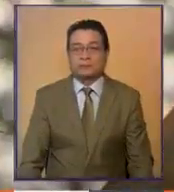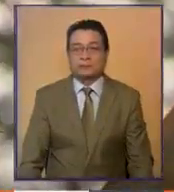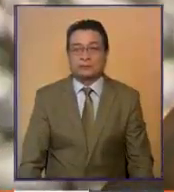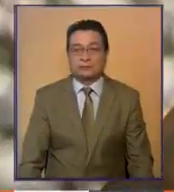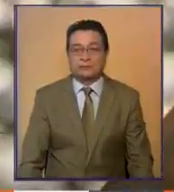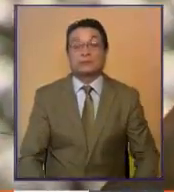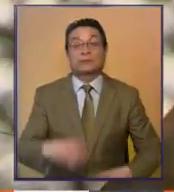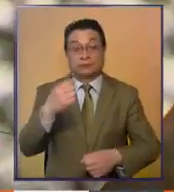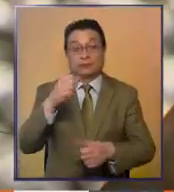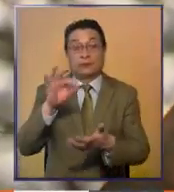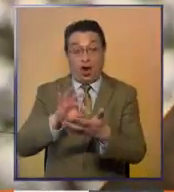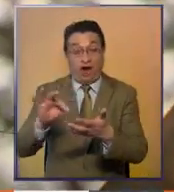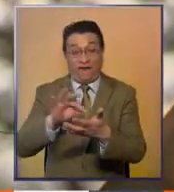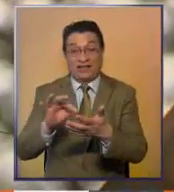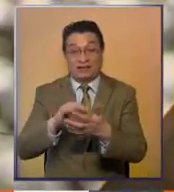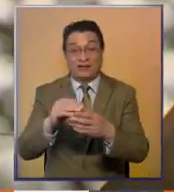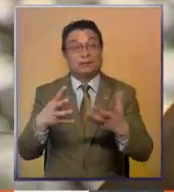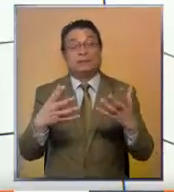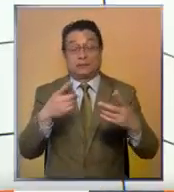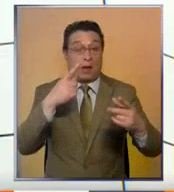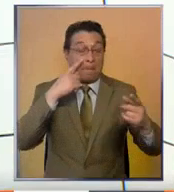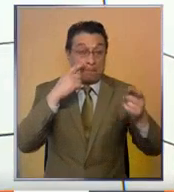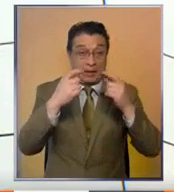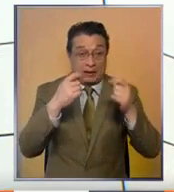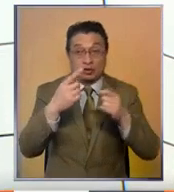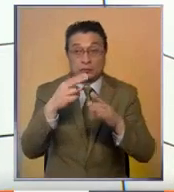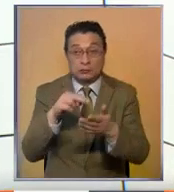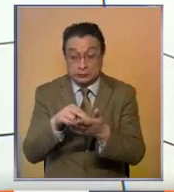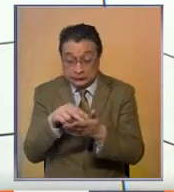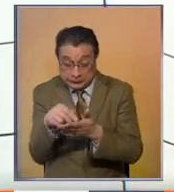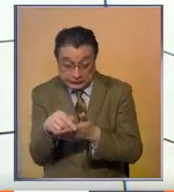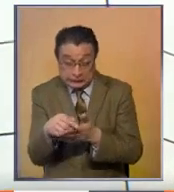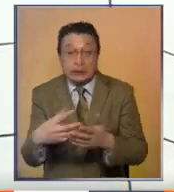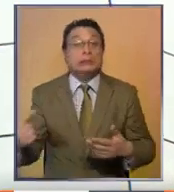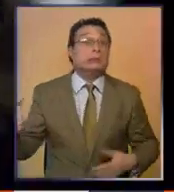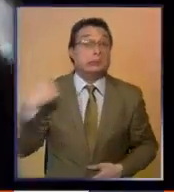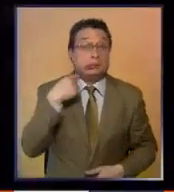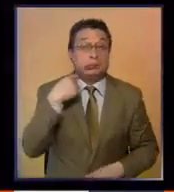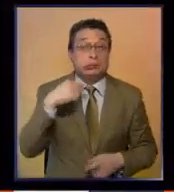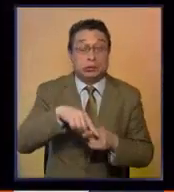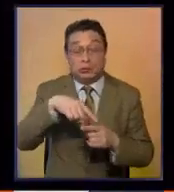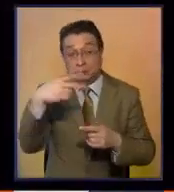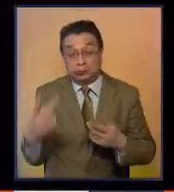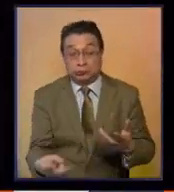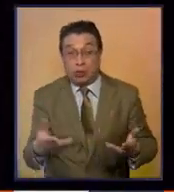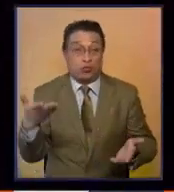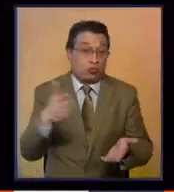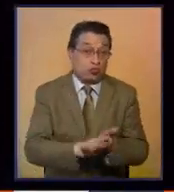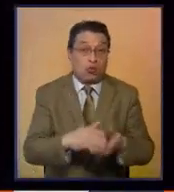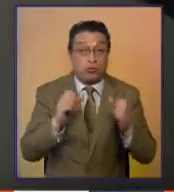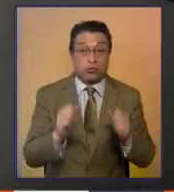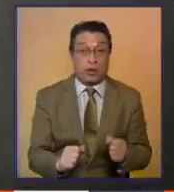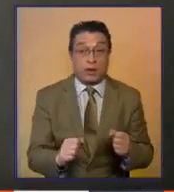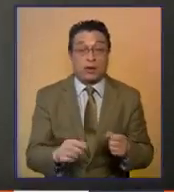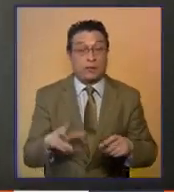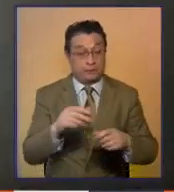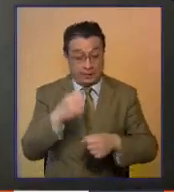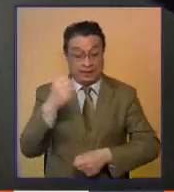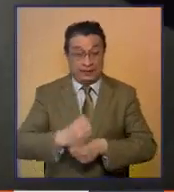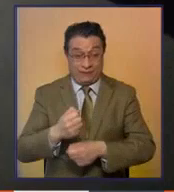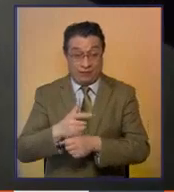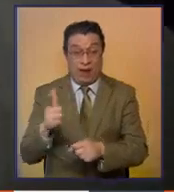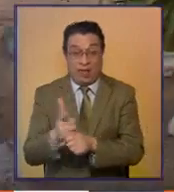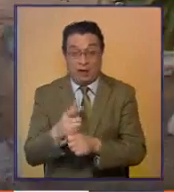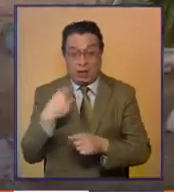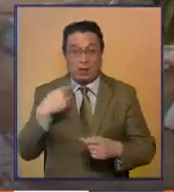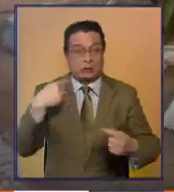Su oficina está llena de riesgos. Un paso en falso, un error, puede costarles la vida. Su entorno laboral tiene trampas